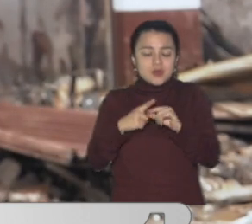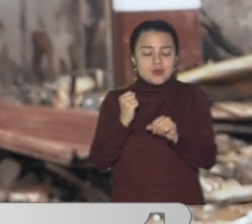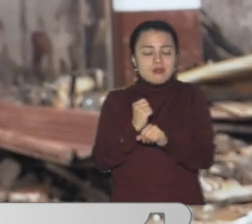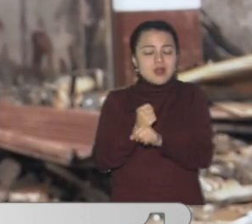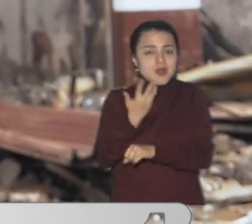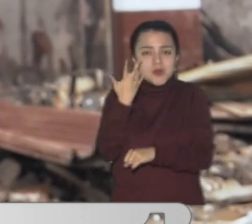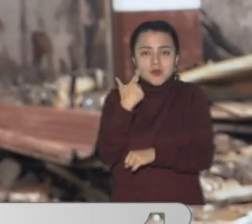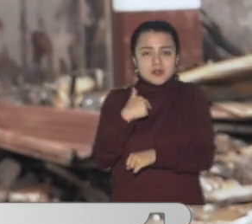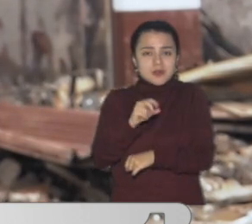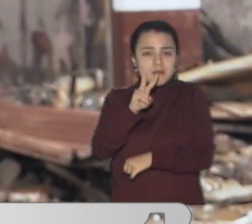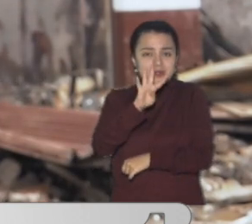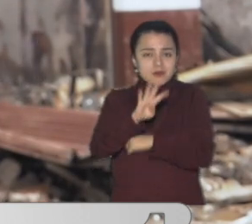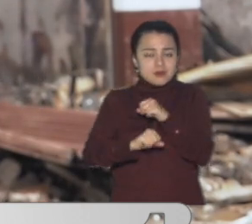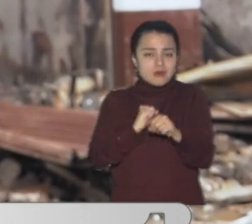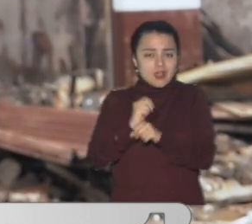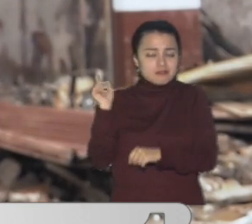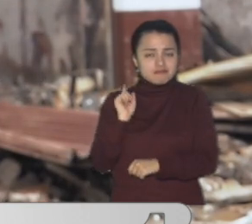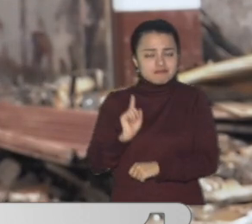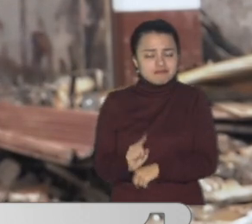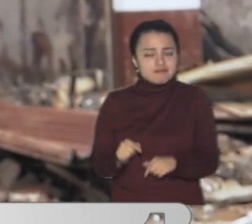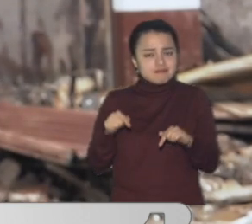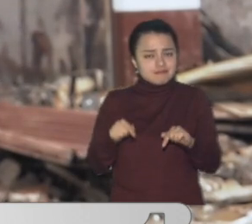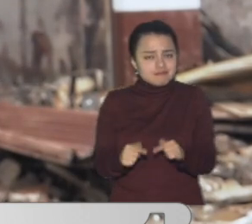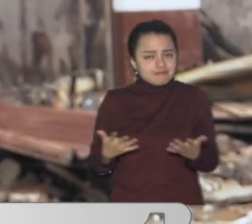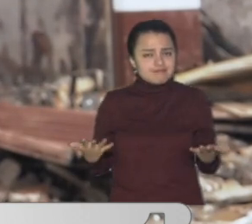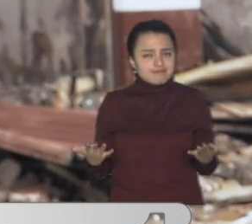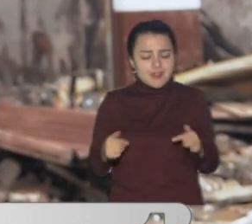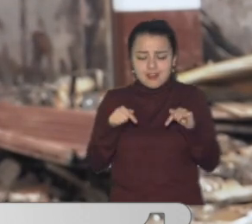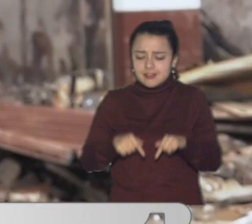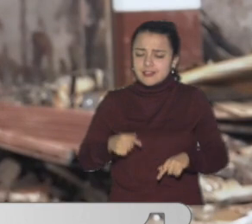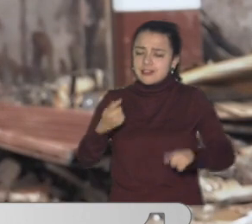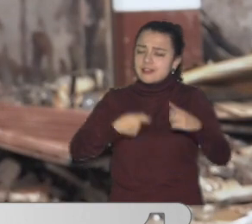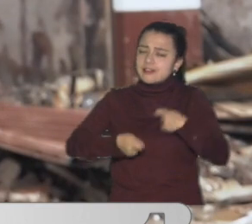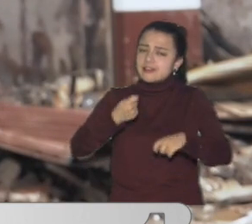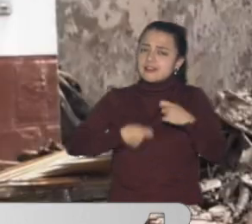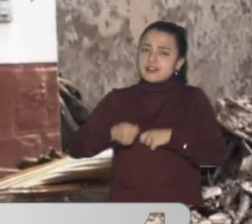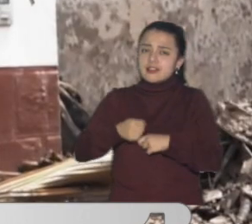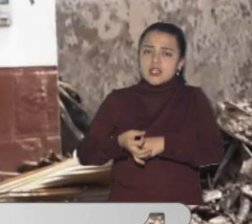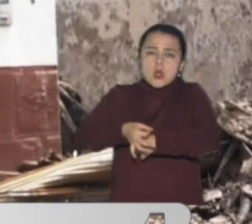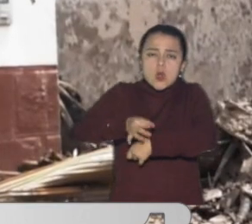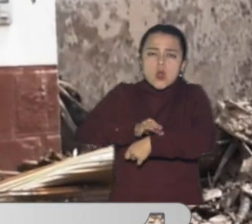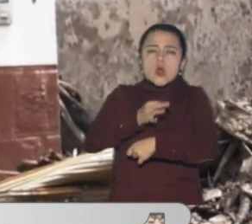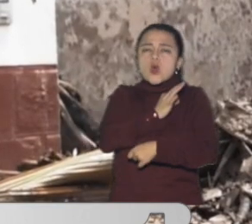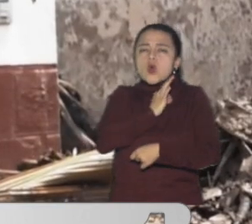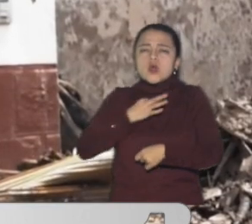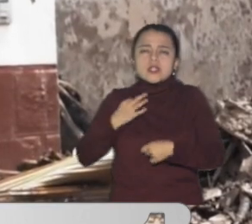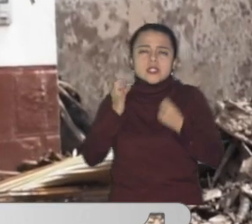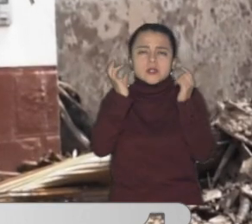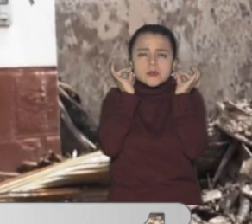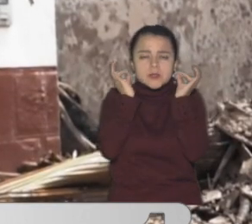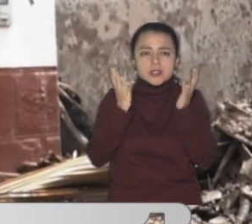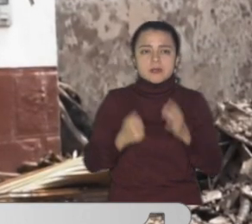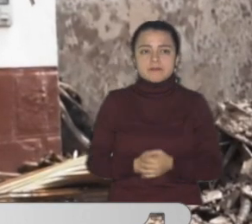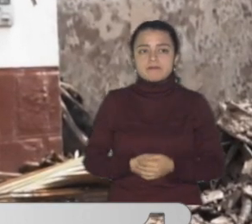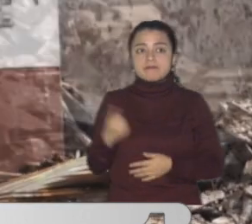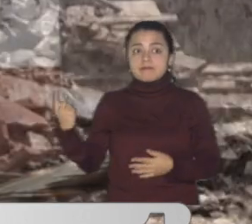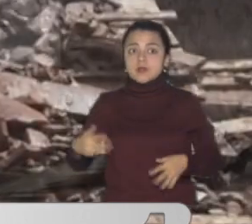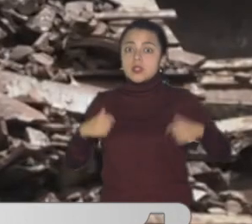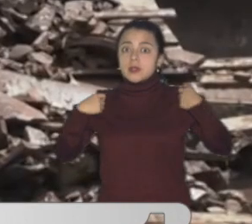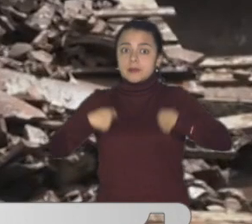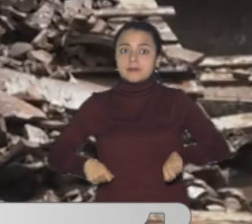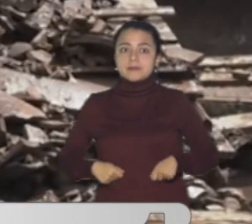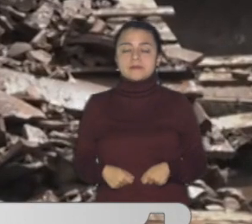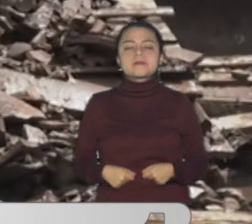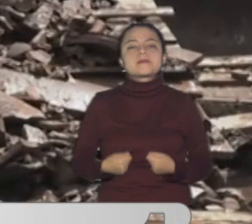lo que he trabajado 24 años en el mismo punto trabajando, la joyería. Joyerías, locales de pijamas, un centro